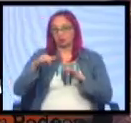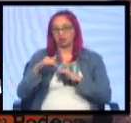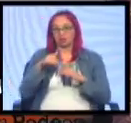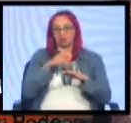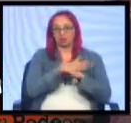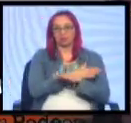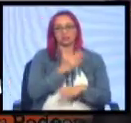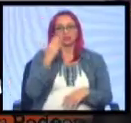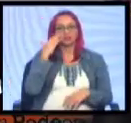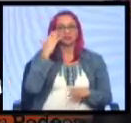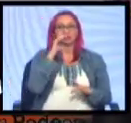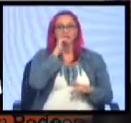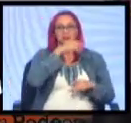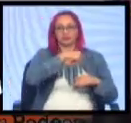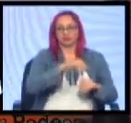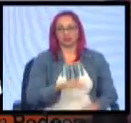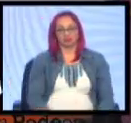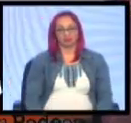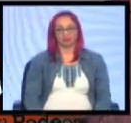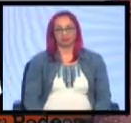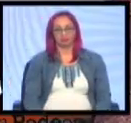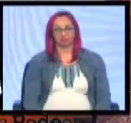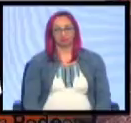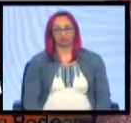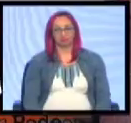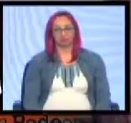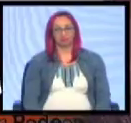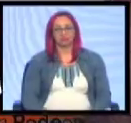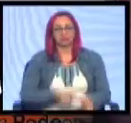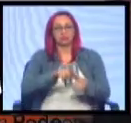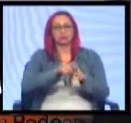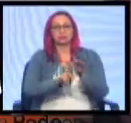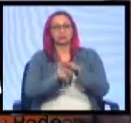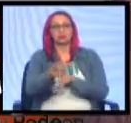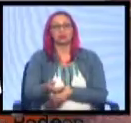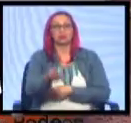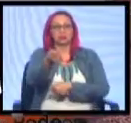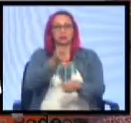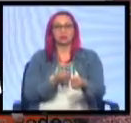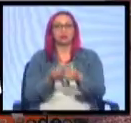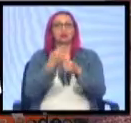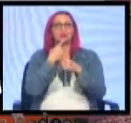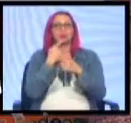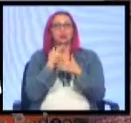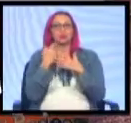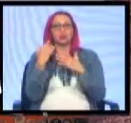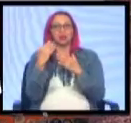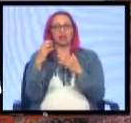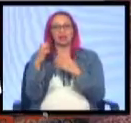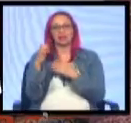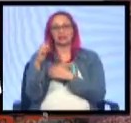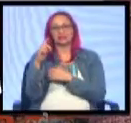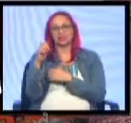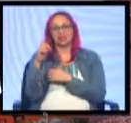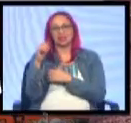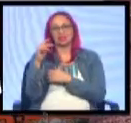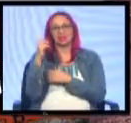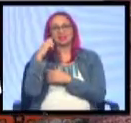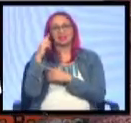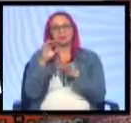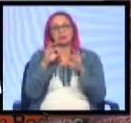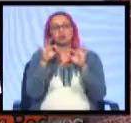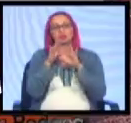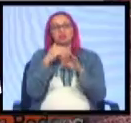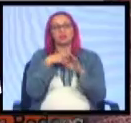de antemano sabemos que no se vendió. Y cuando es devuelta, como excedente, es importante también